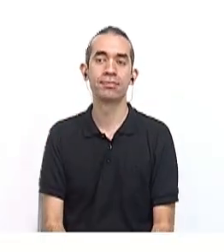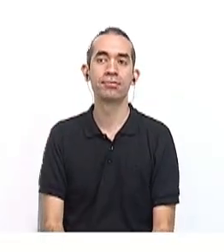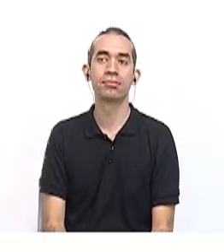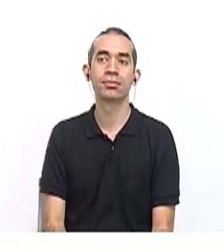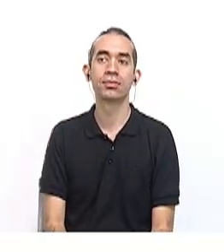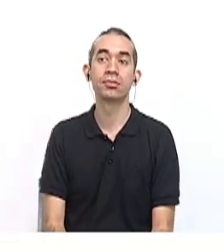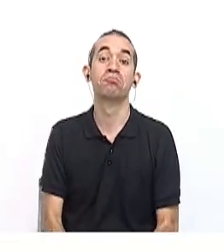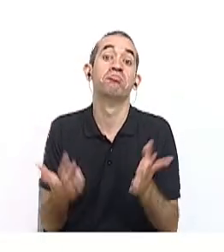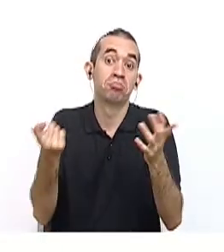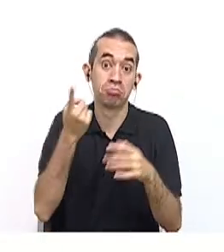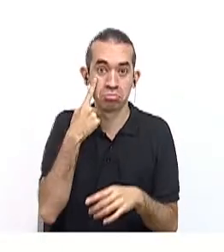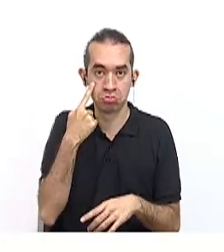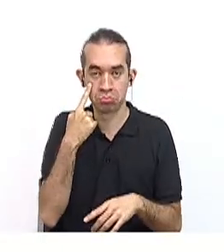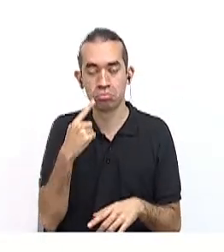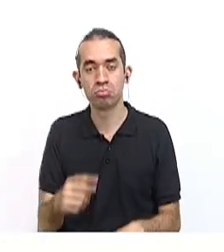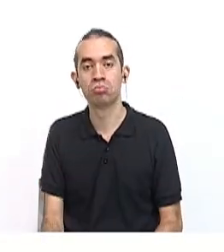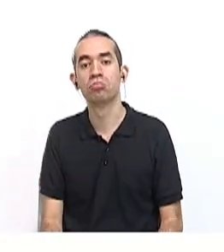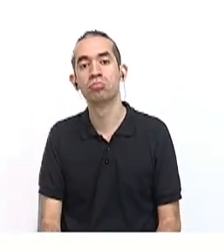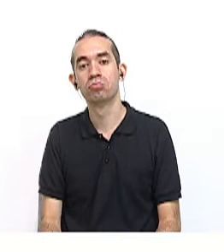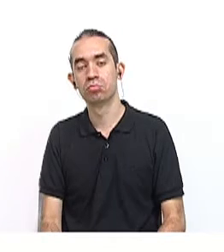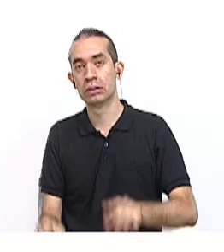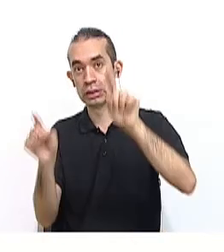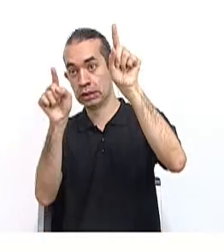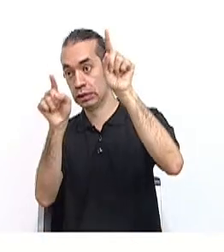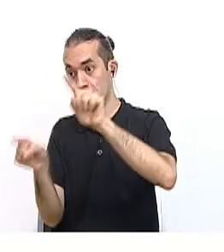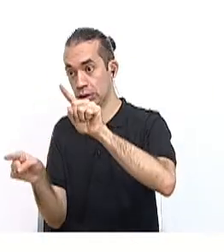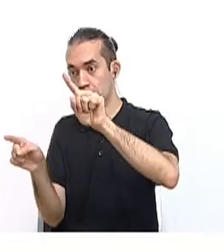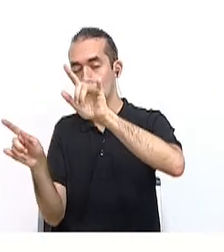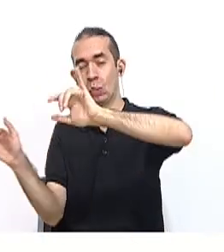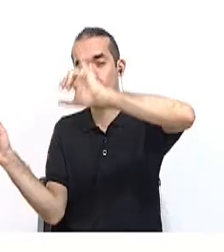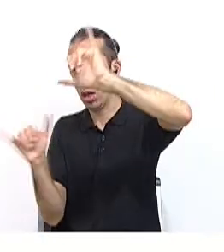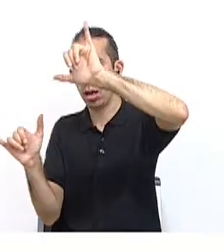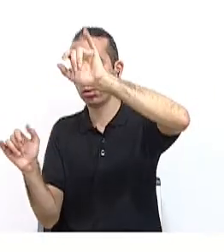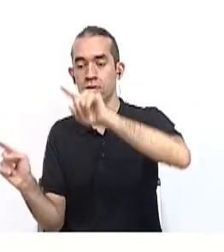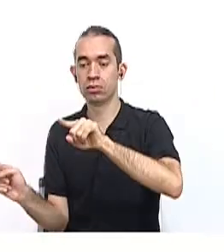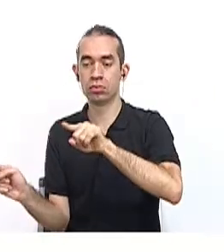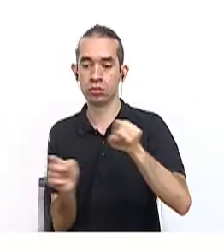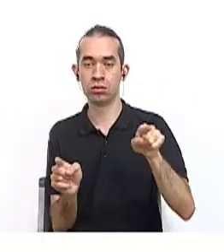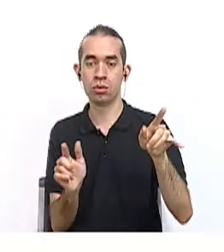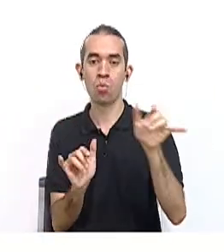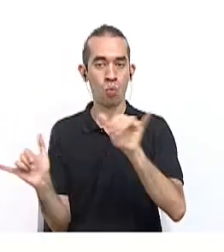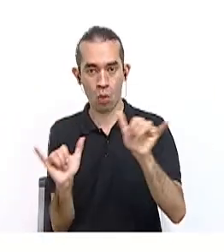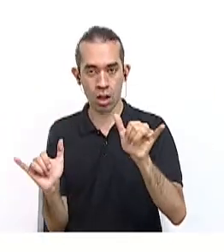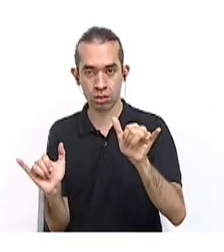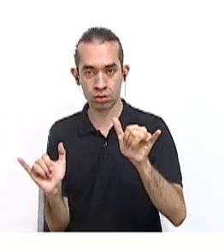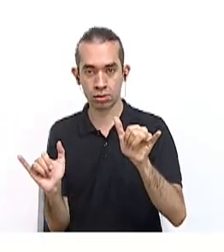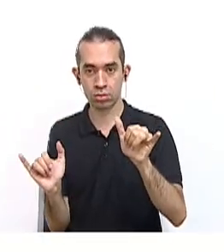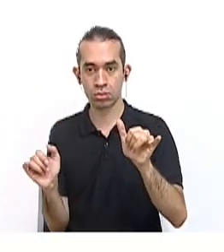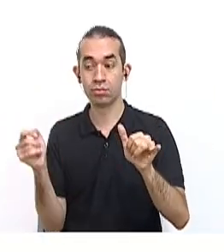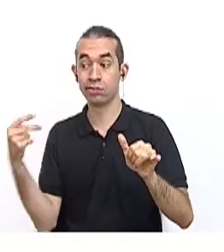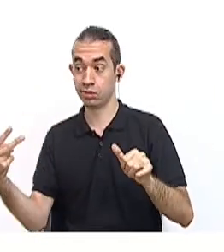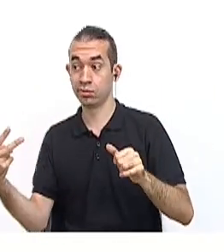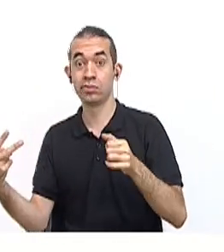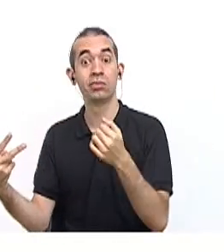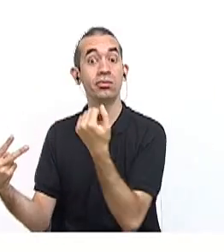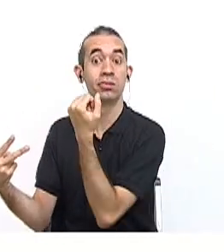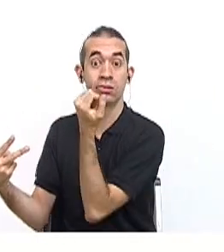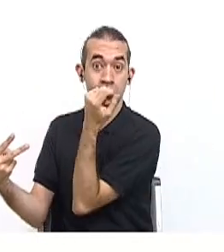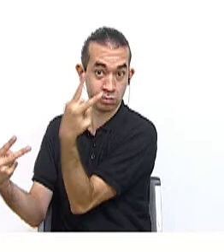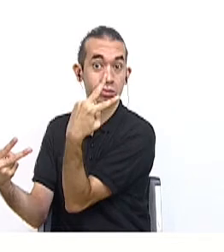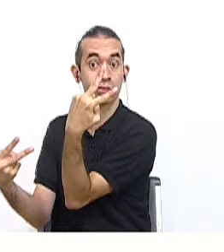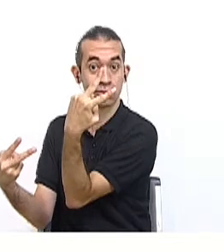Si encontramos que en 2 triángulos hay 2 lados iguales y el